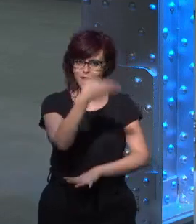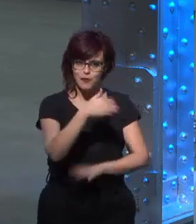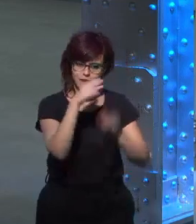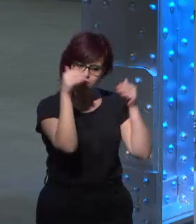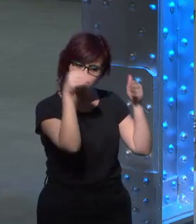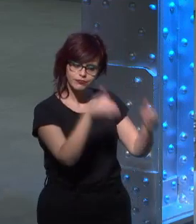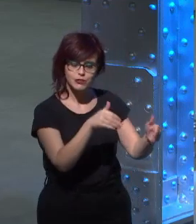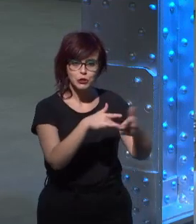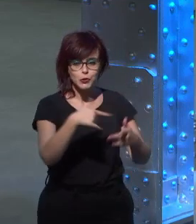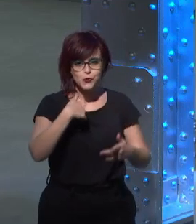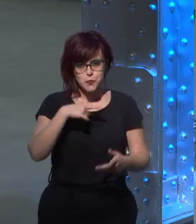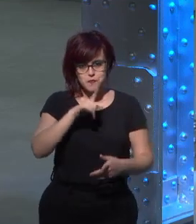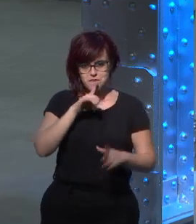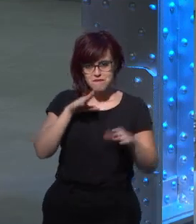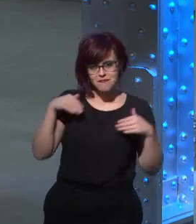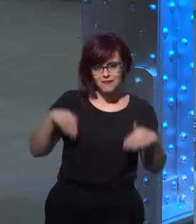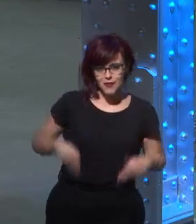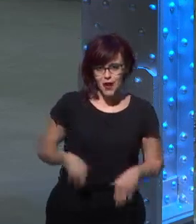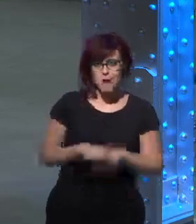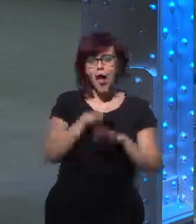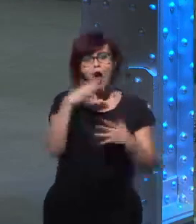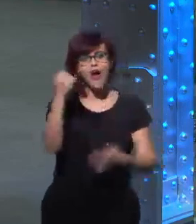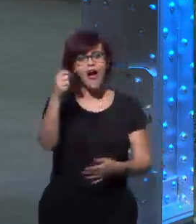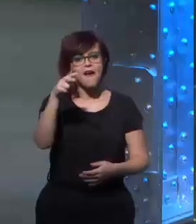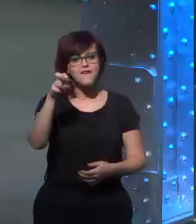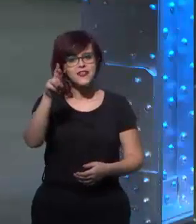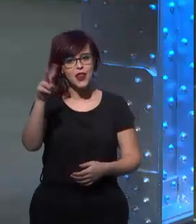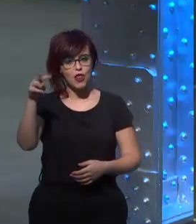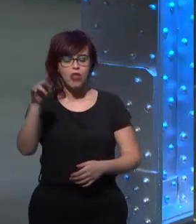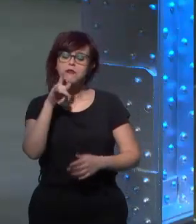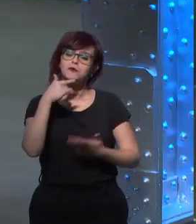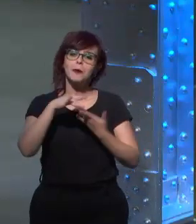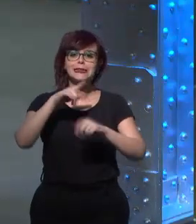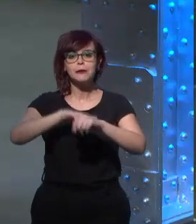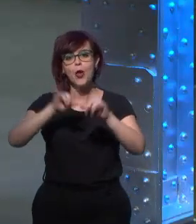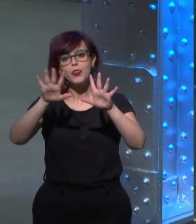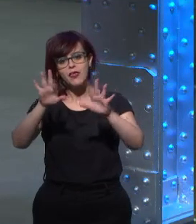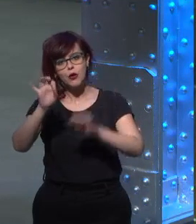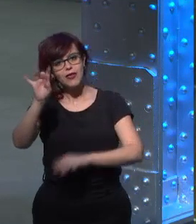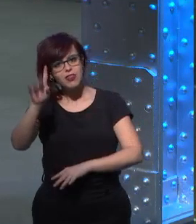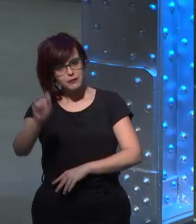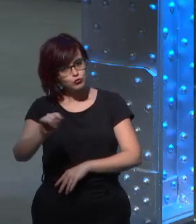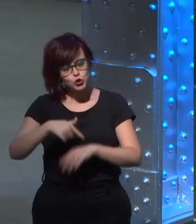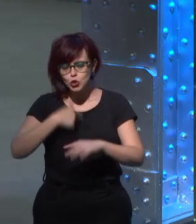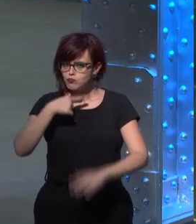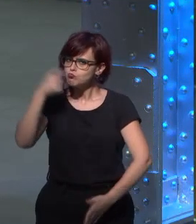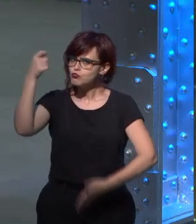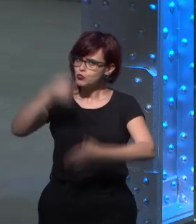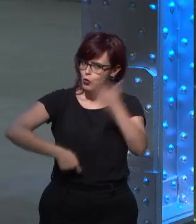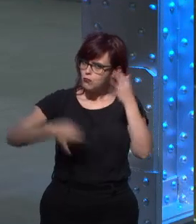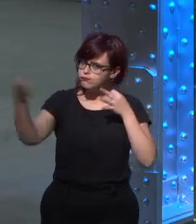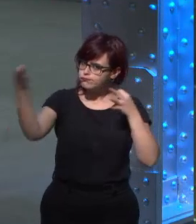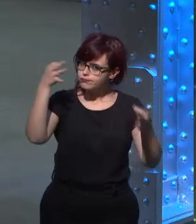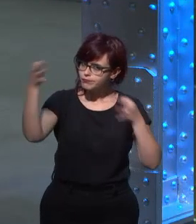que yo me voy a ir callando. Javier Dorado, es tu momento. Tienes entre 10 y 15 minutos y seré rigurosa y estricta con